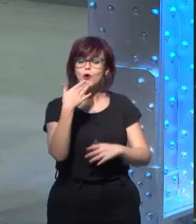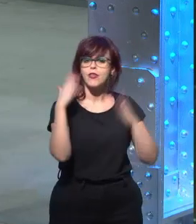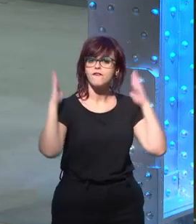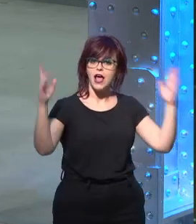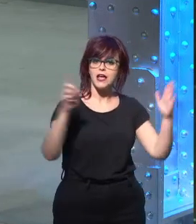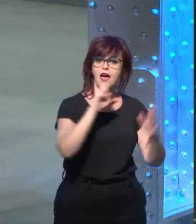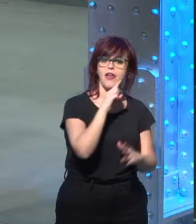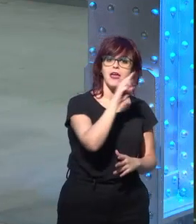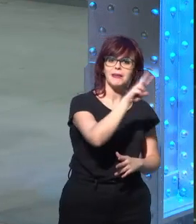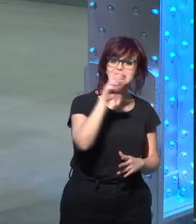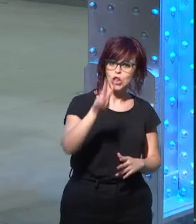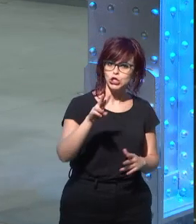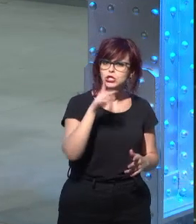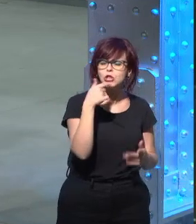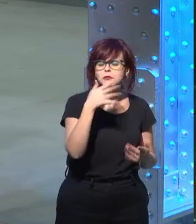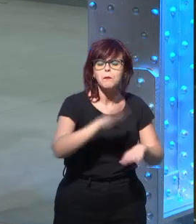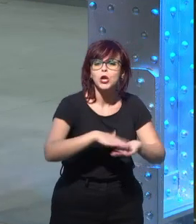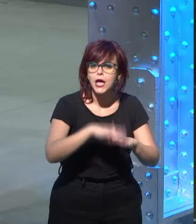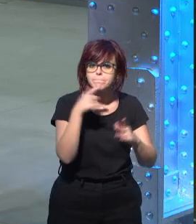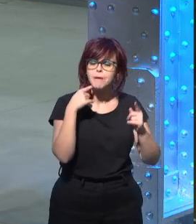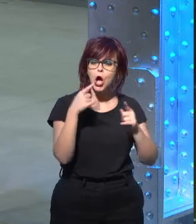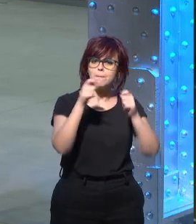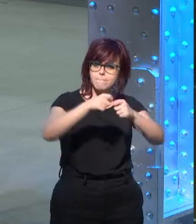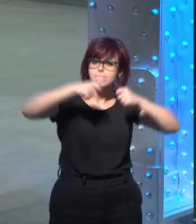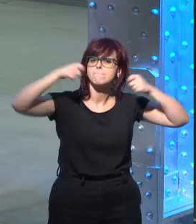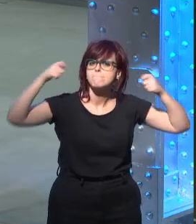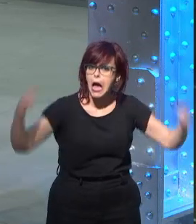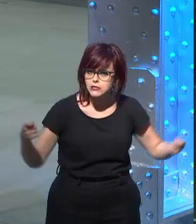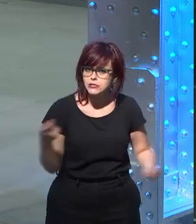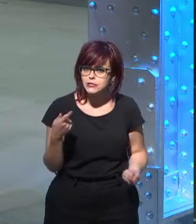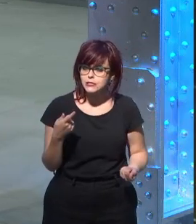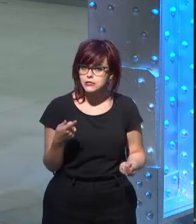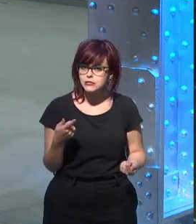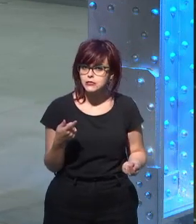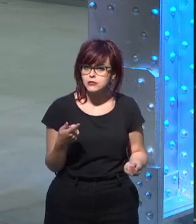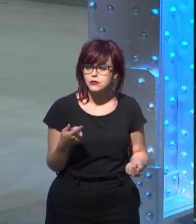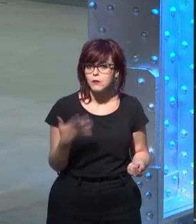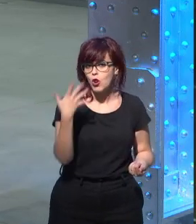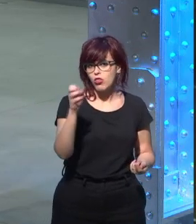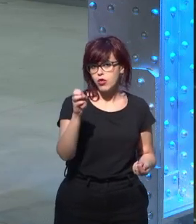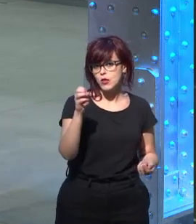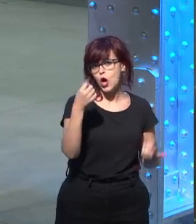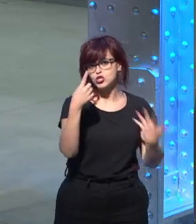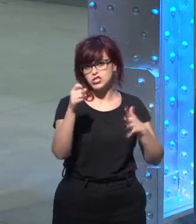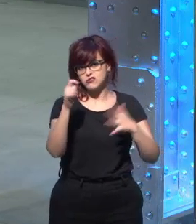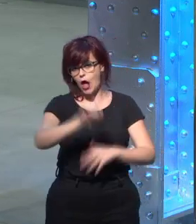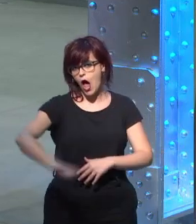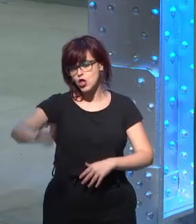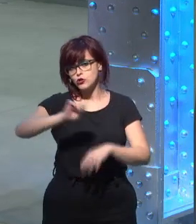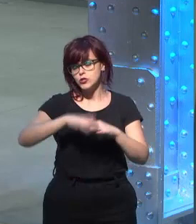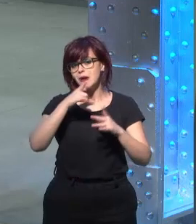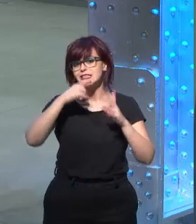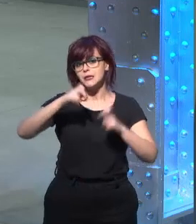desde el 82 al 2004. ¿Por qué? Porque llevo 50 o 60 años utilizando el